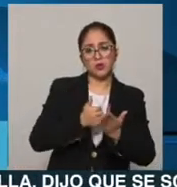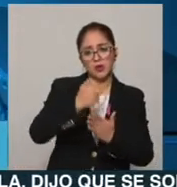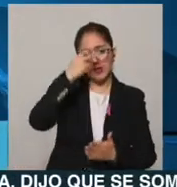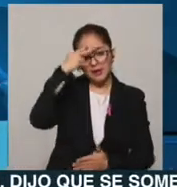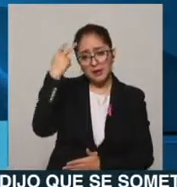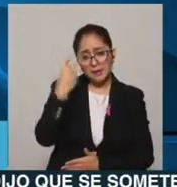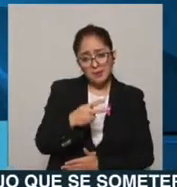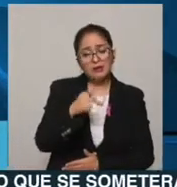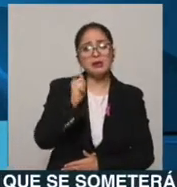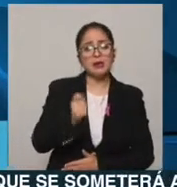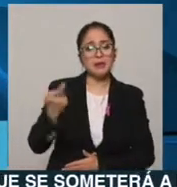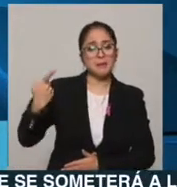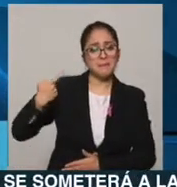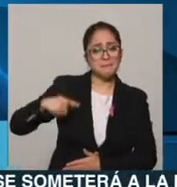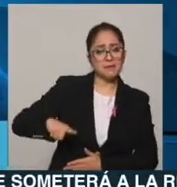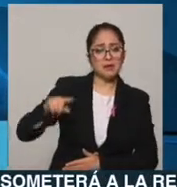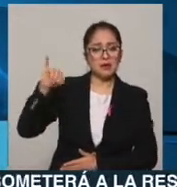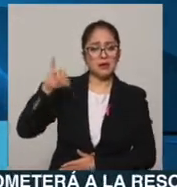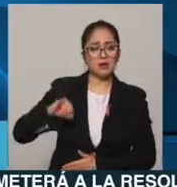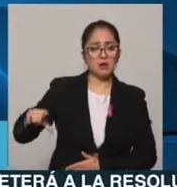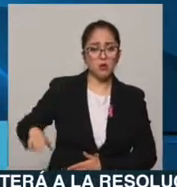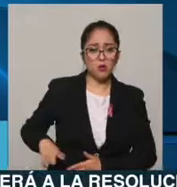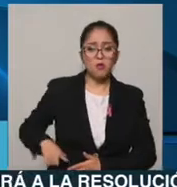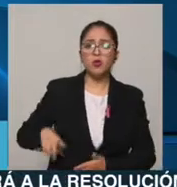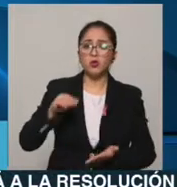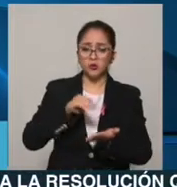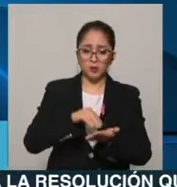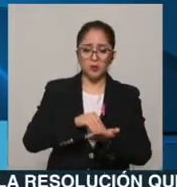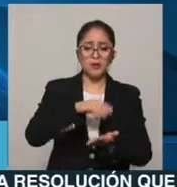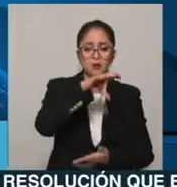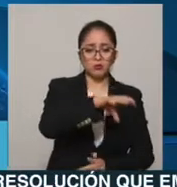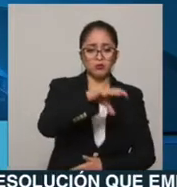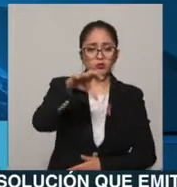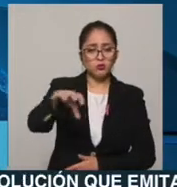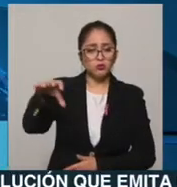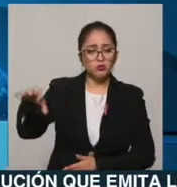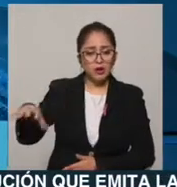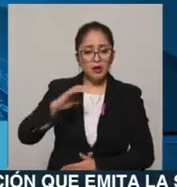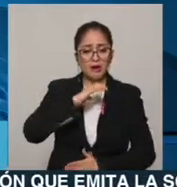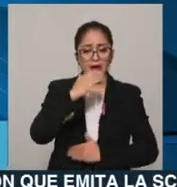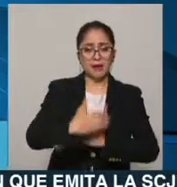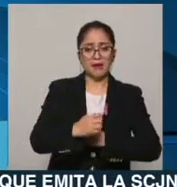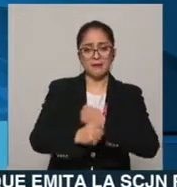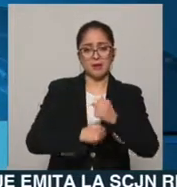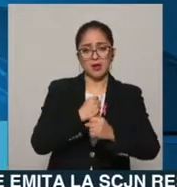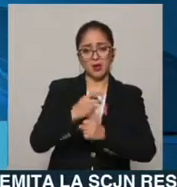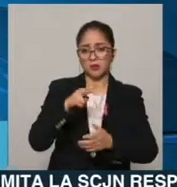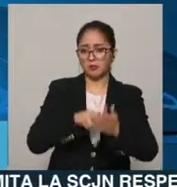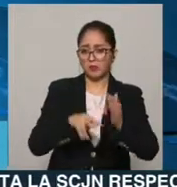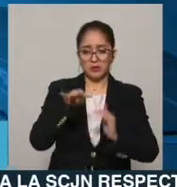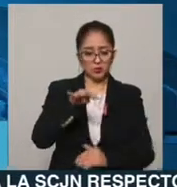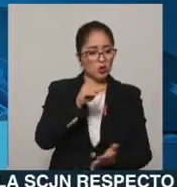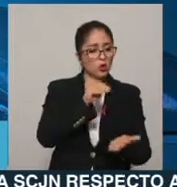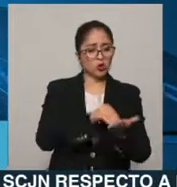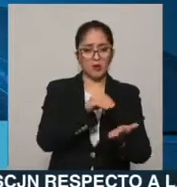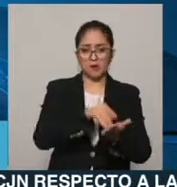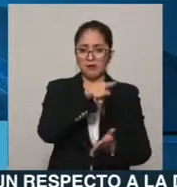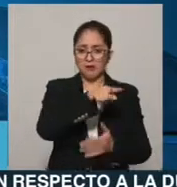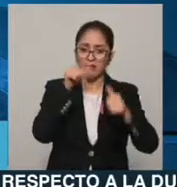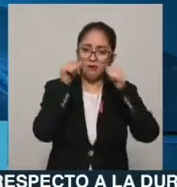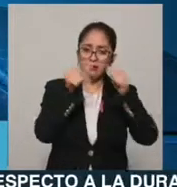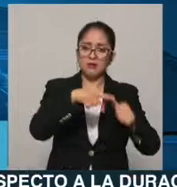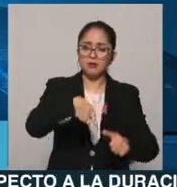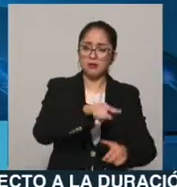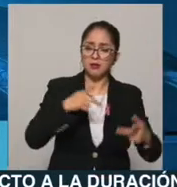jefa de gobierno, pues mantener estos módulos hasta fin de año. Y bueno, será hasta fin de año cuando puedan acercarse directamente los ciudadanos. ¿Habrá